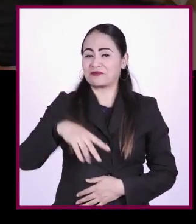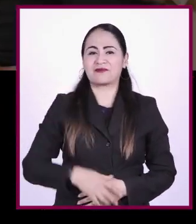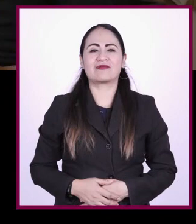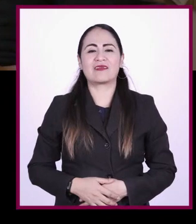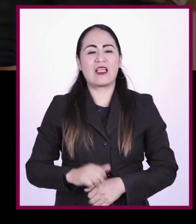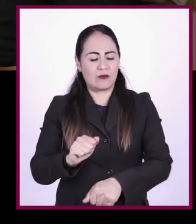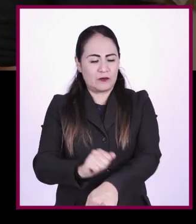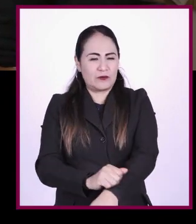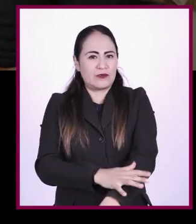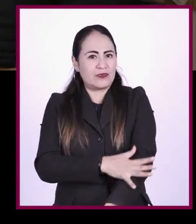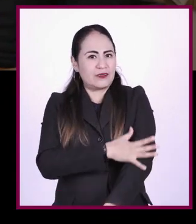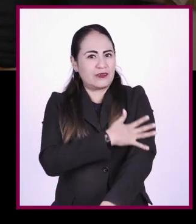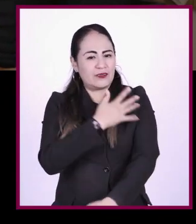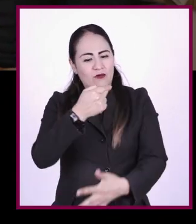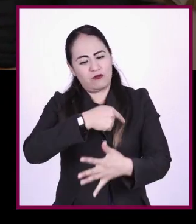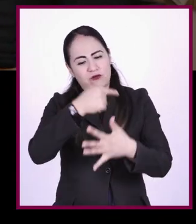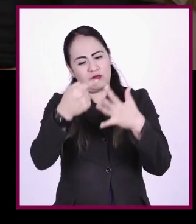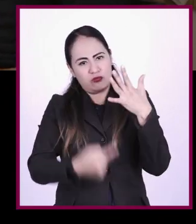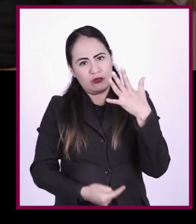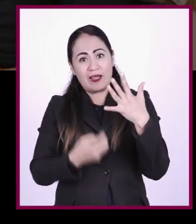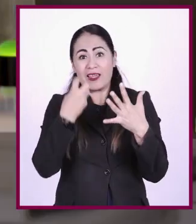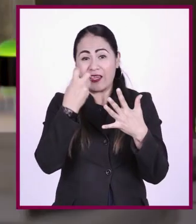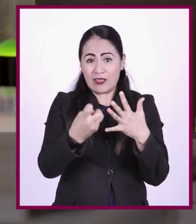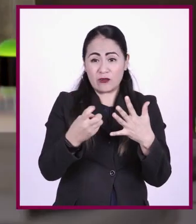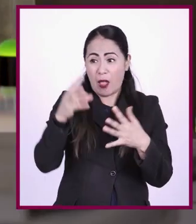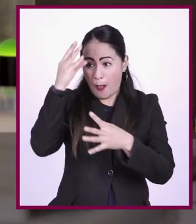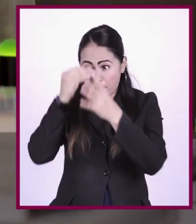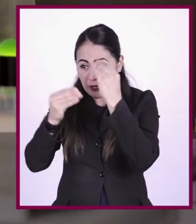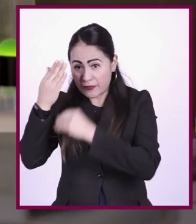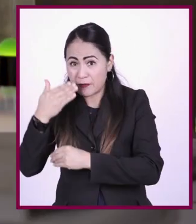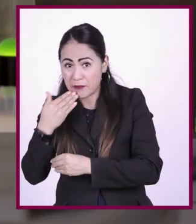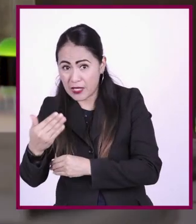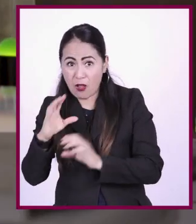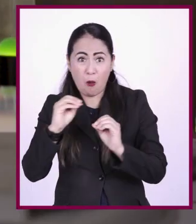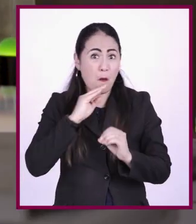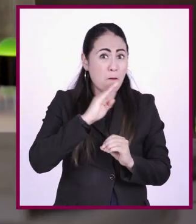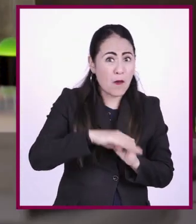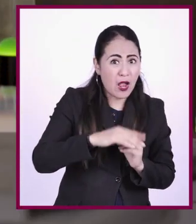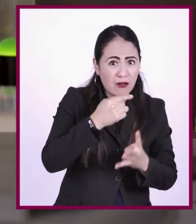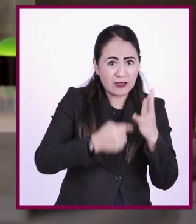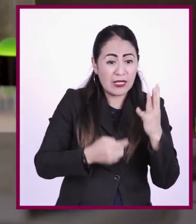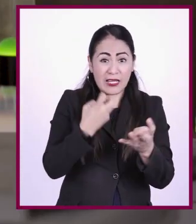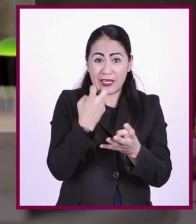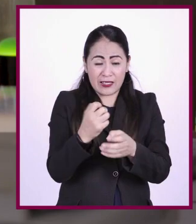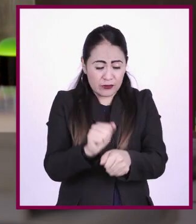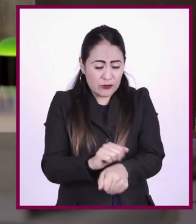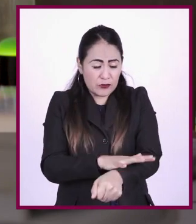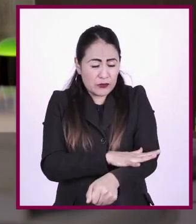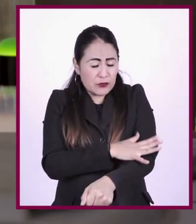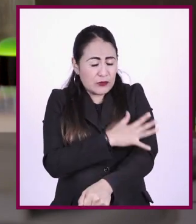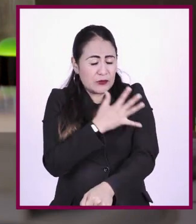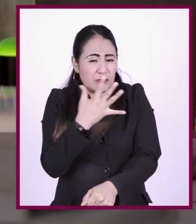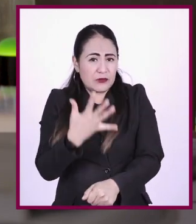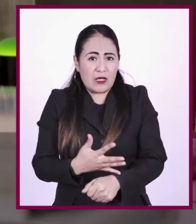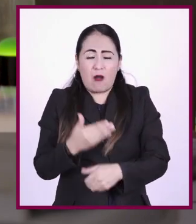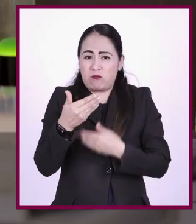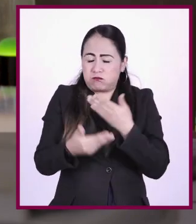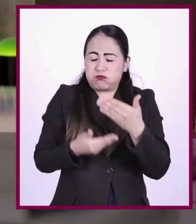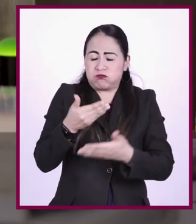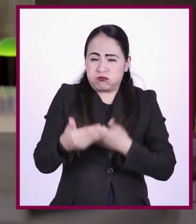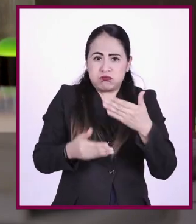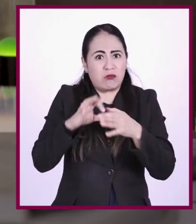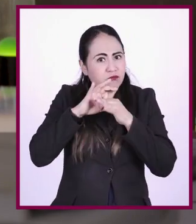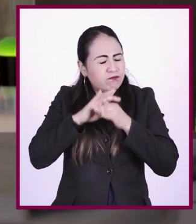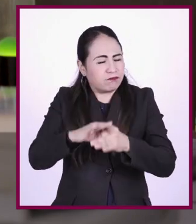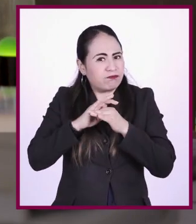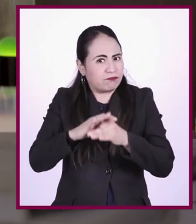Así es, Juanma. Vamos a ver cómo las emociones pueden ser la diferencia a la hora de aprender. Y es que estas intervienen en nuestro